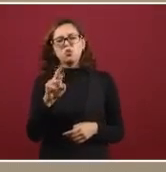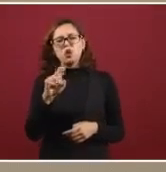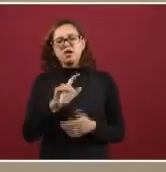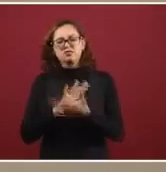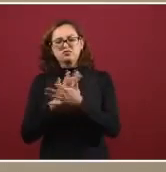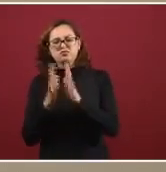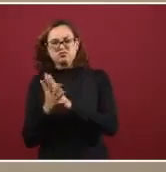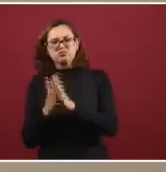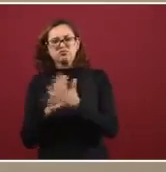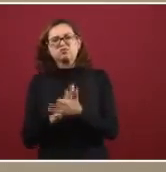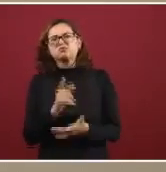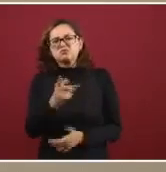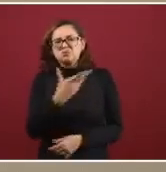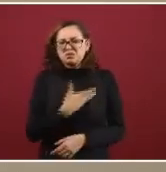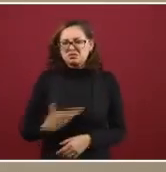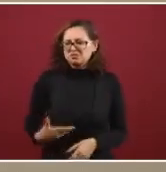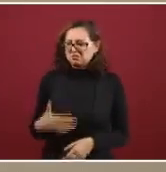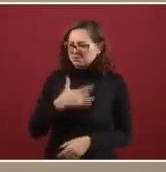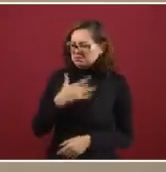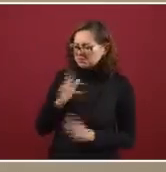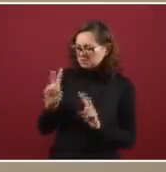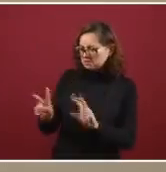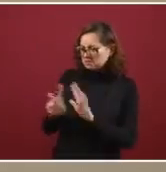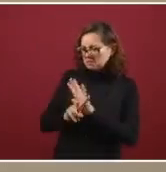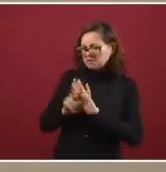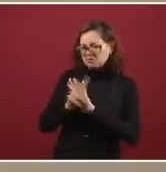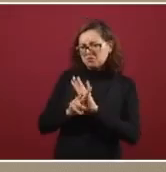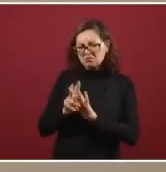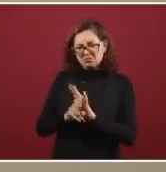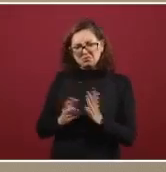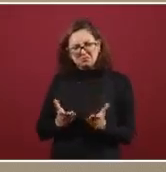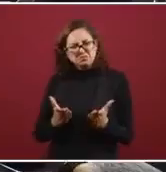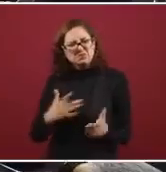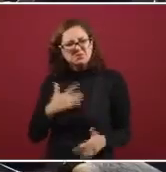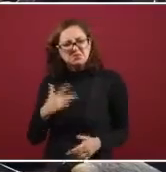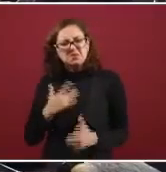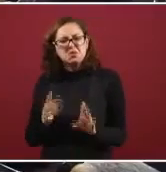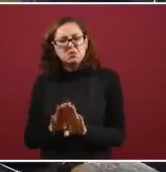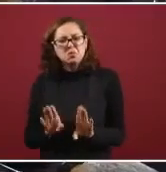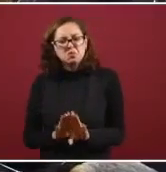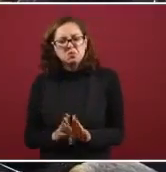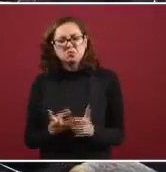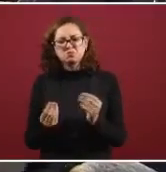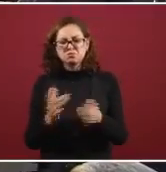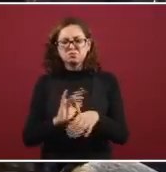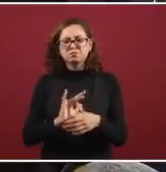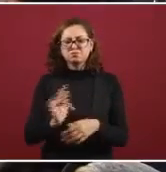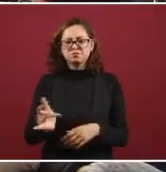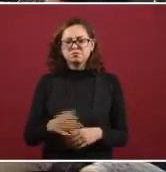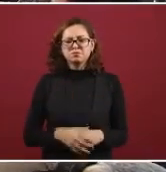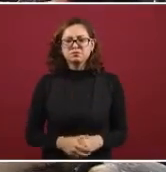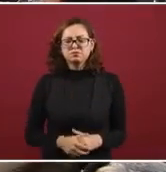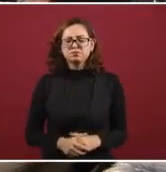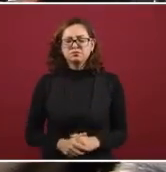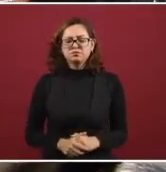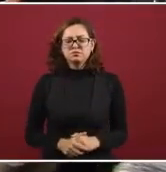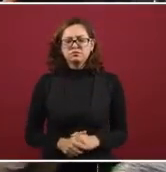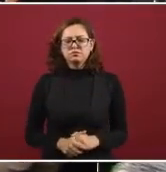¿Qué postura tiene el presidente de México ante este tipo de videos? Muchísimas gracias. Sobre